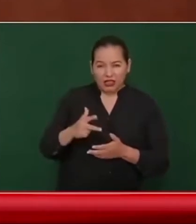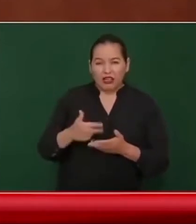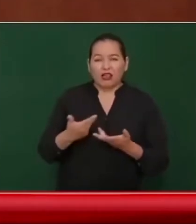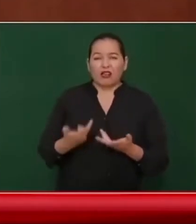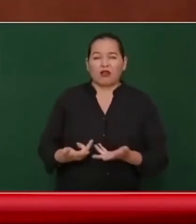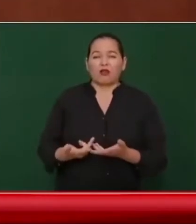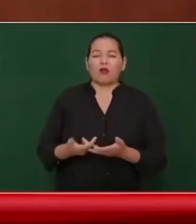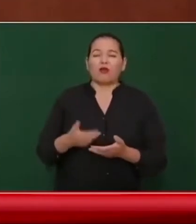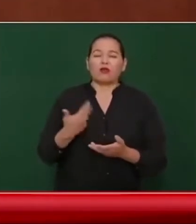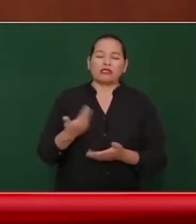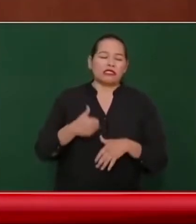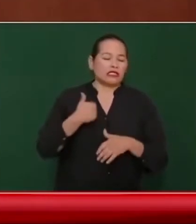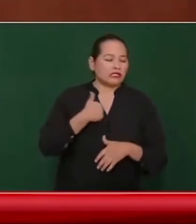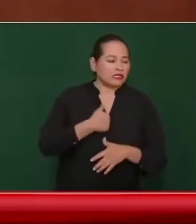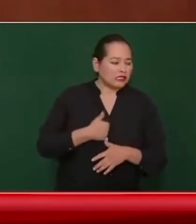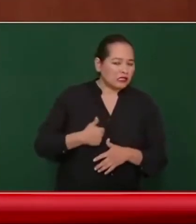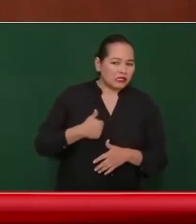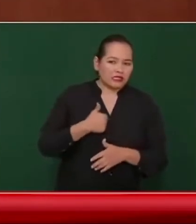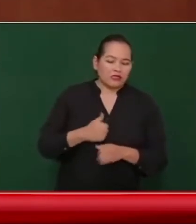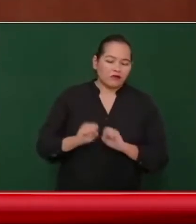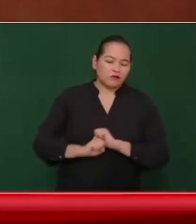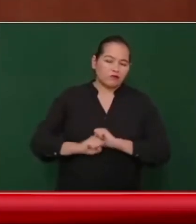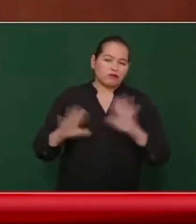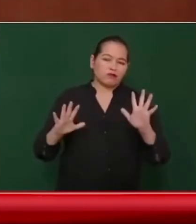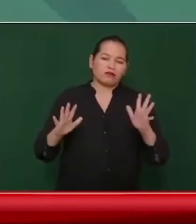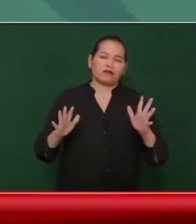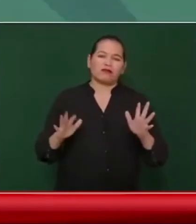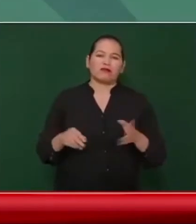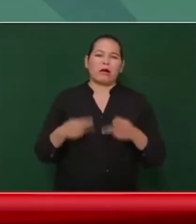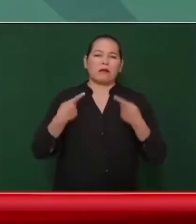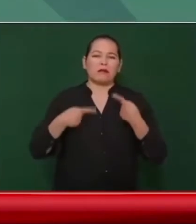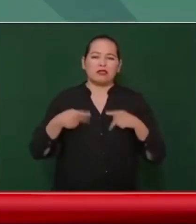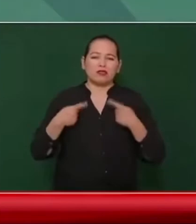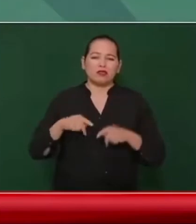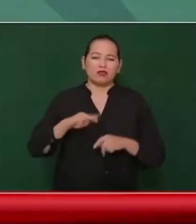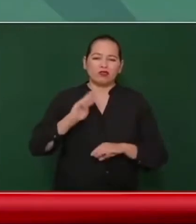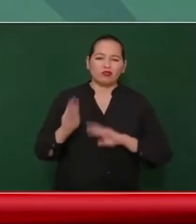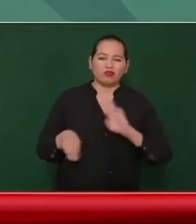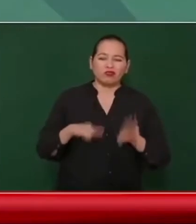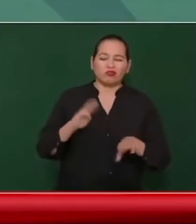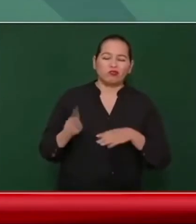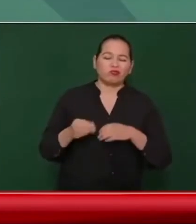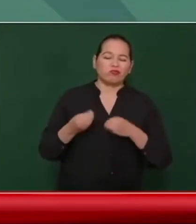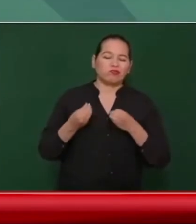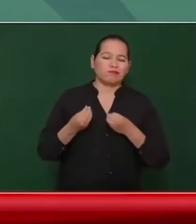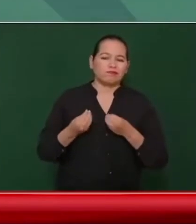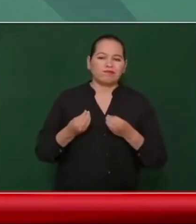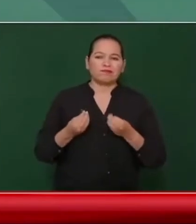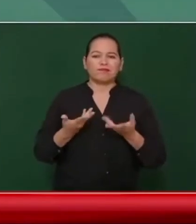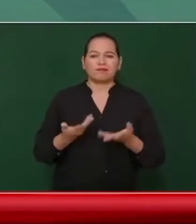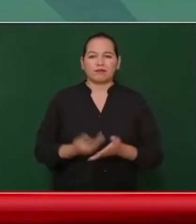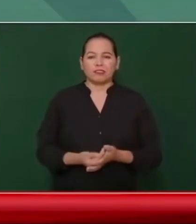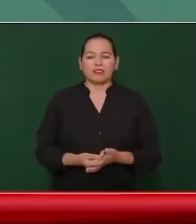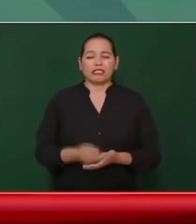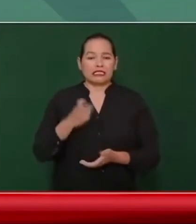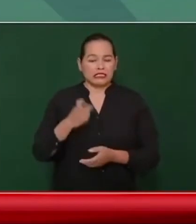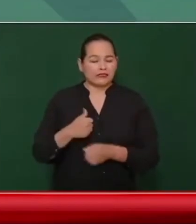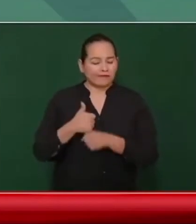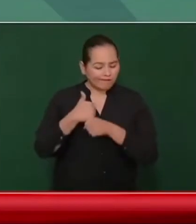que causó la pérdida de muchas vidas, que es lo que más nos